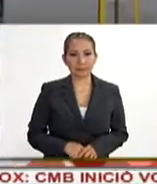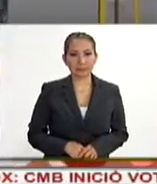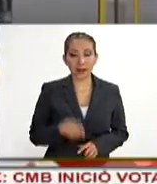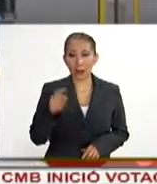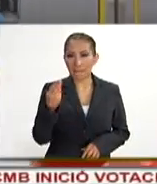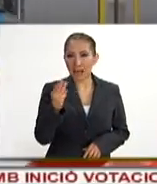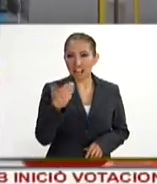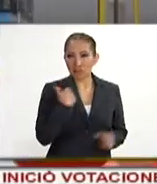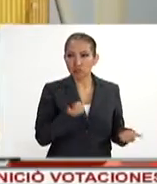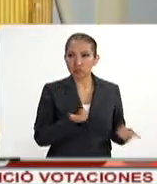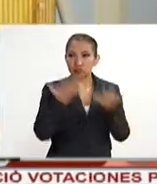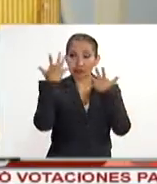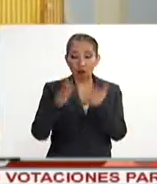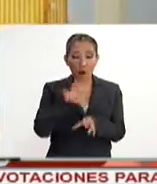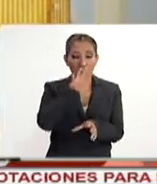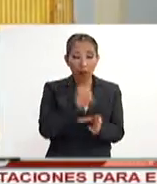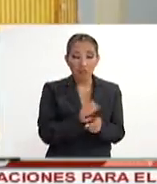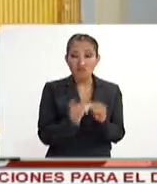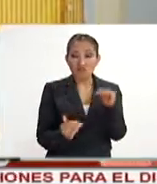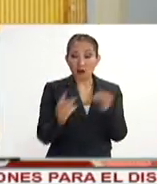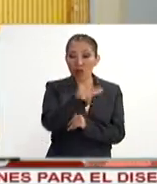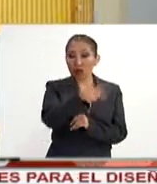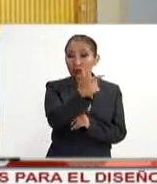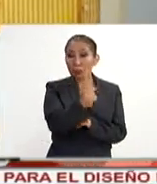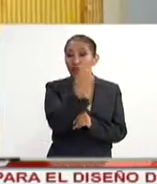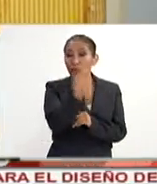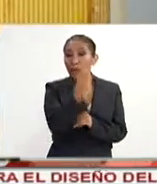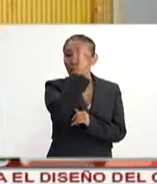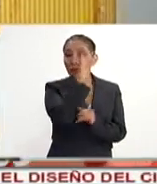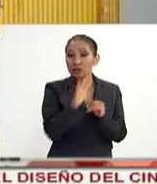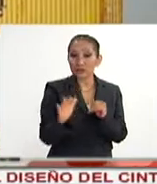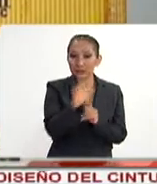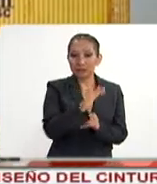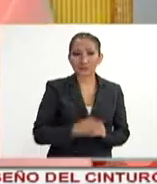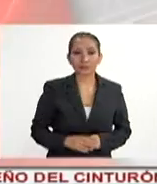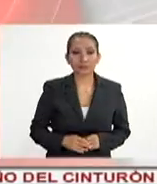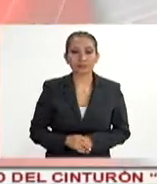Durante mayo, las exportaciones totales aumentaron 12.9%.